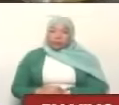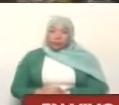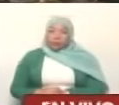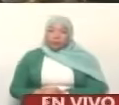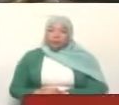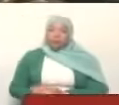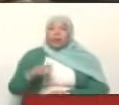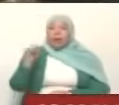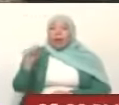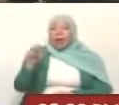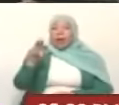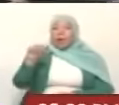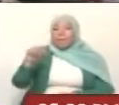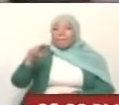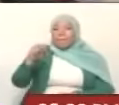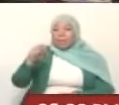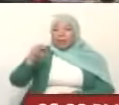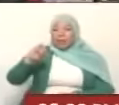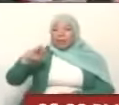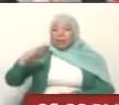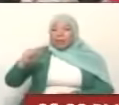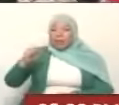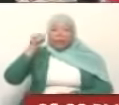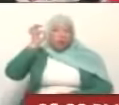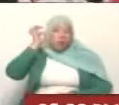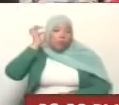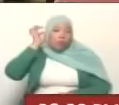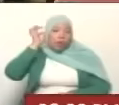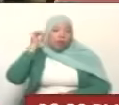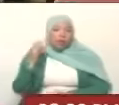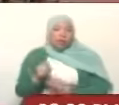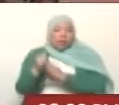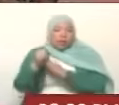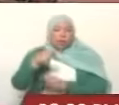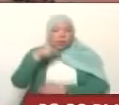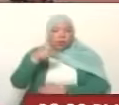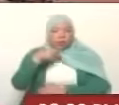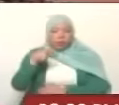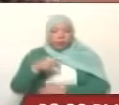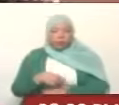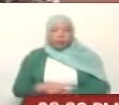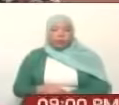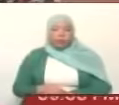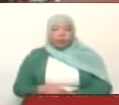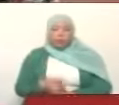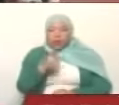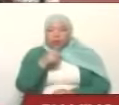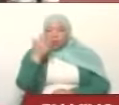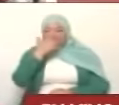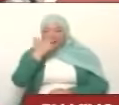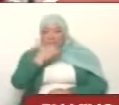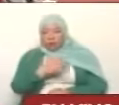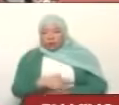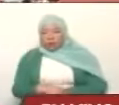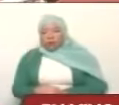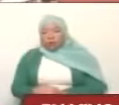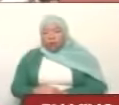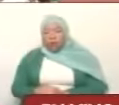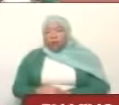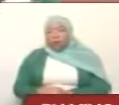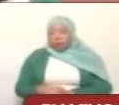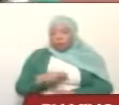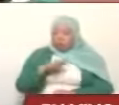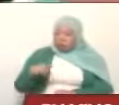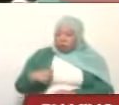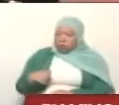América. América por allá, y importante decirle que bueno, nos estamos formando, estamos en un proceso de formación, un proceso